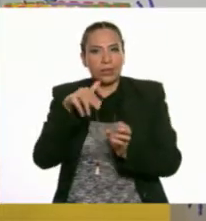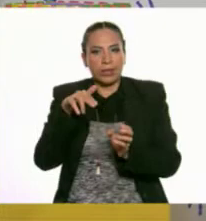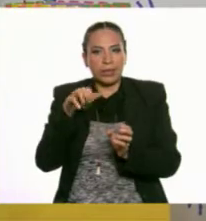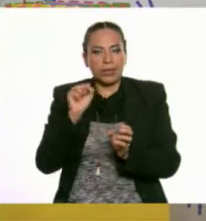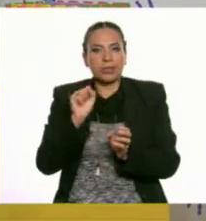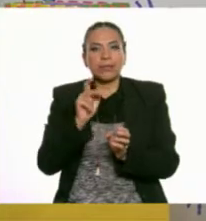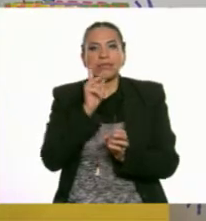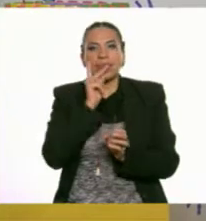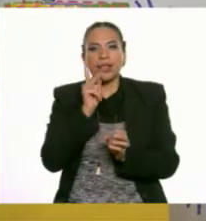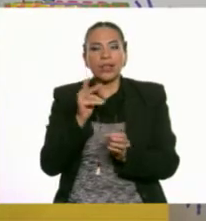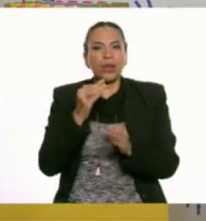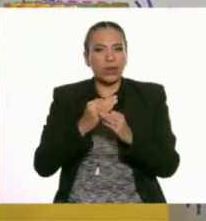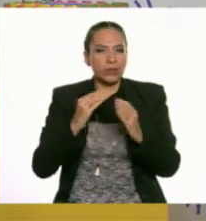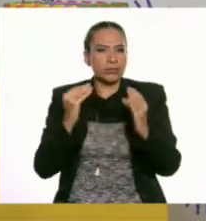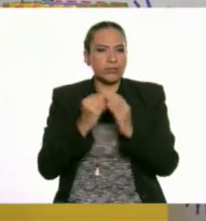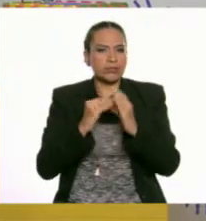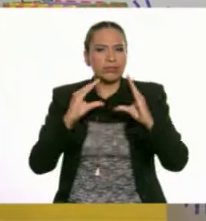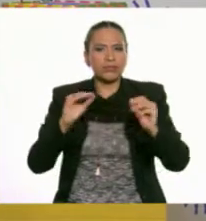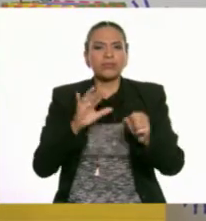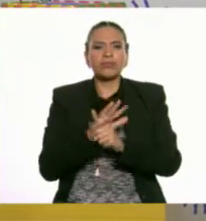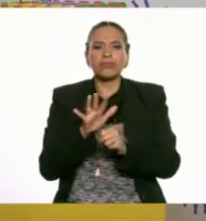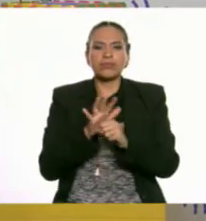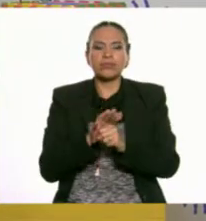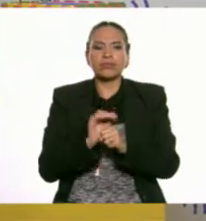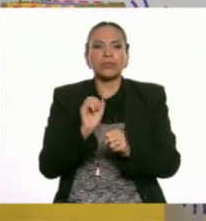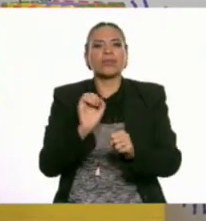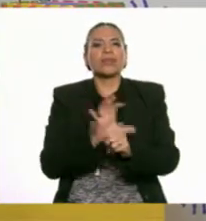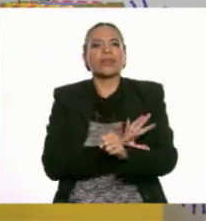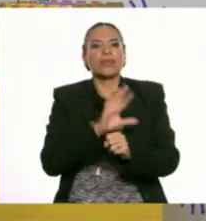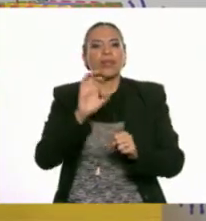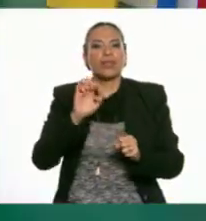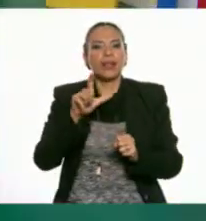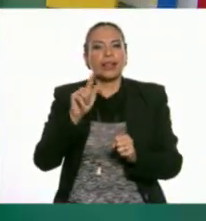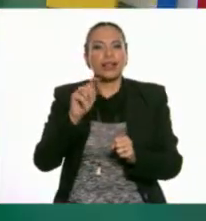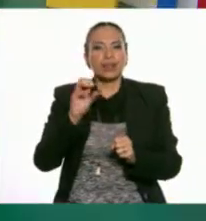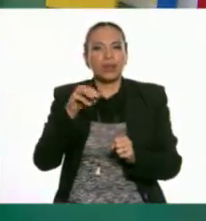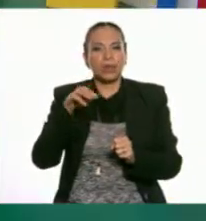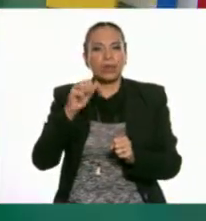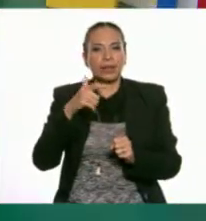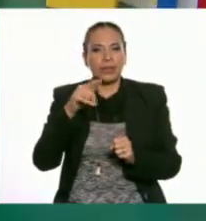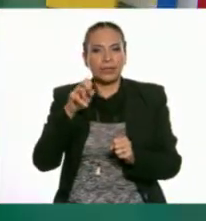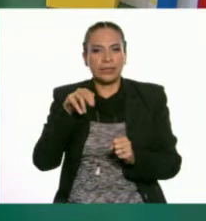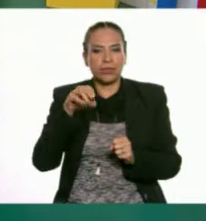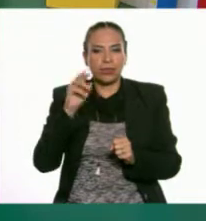nuestra palabra clave de esta clase será electromagnetismo. ¡Wow!